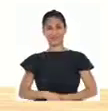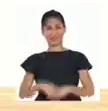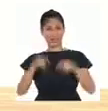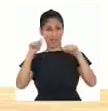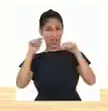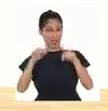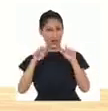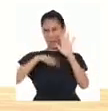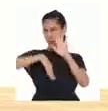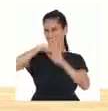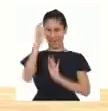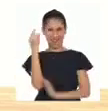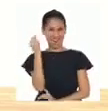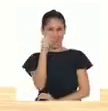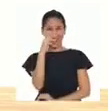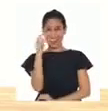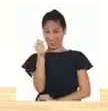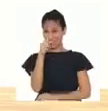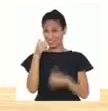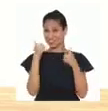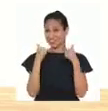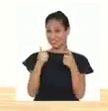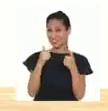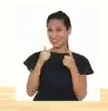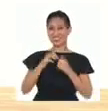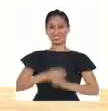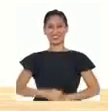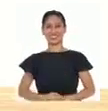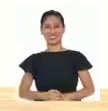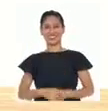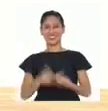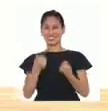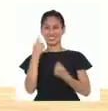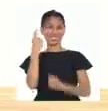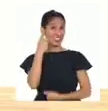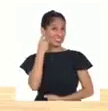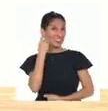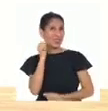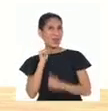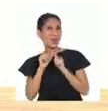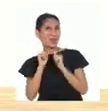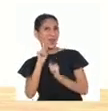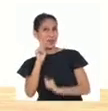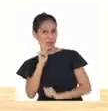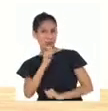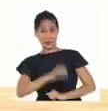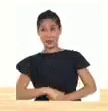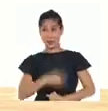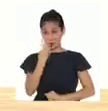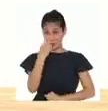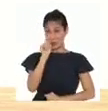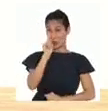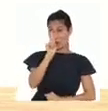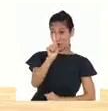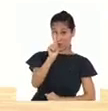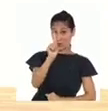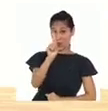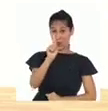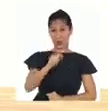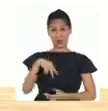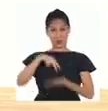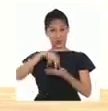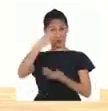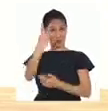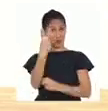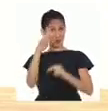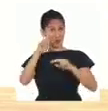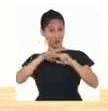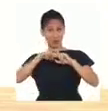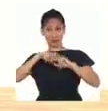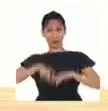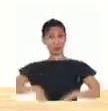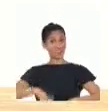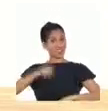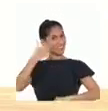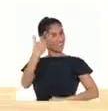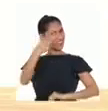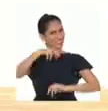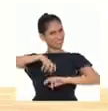hacer más rápido. ¿Bien? Escucho el número y me pongo en la posición. 1, 2,